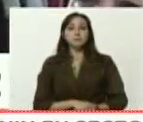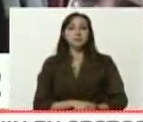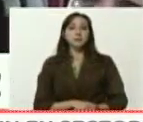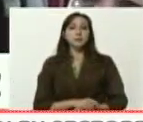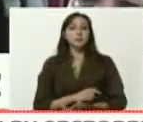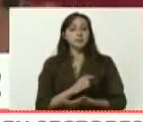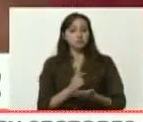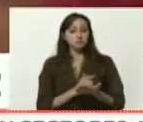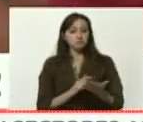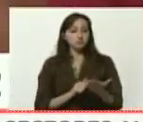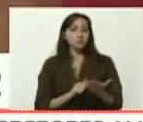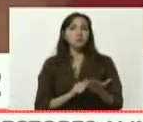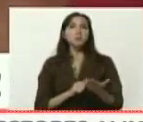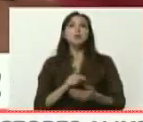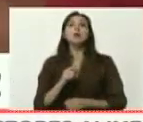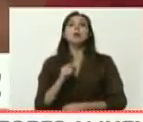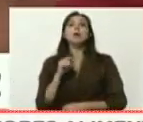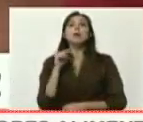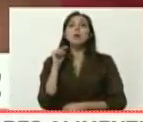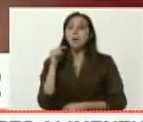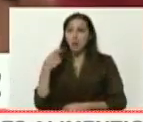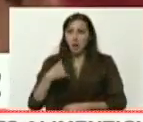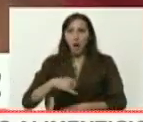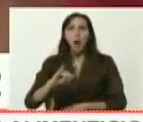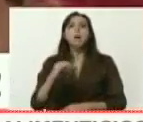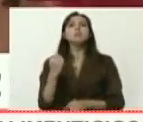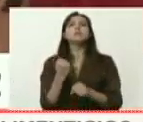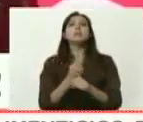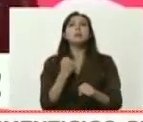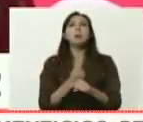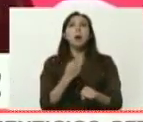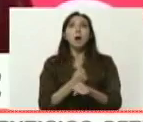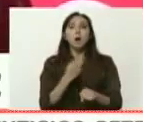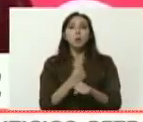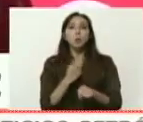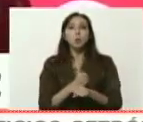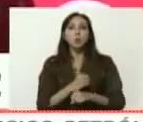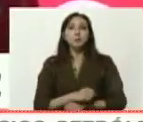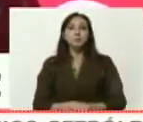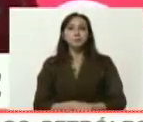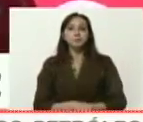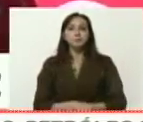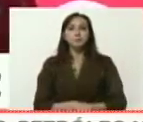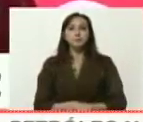En un grupo aquí de trabajadores, 60 que llegaron tarde por 7 y yo llego a la hora.